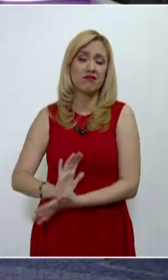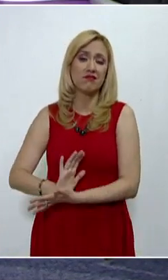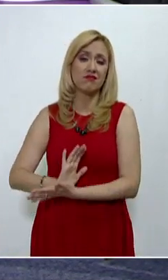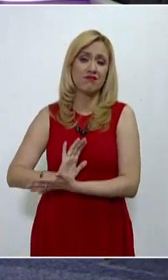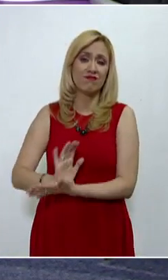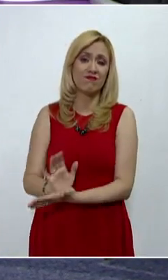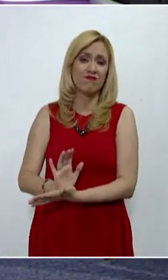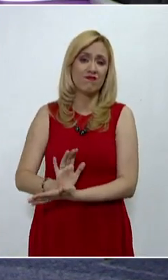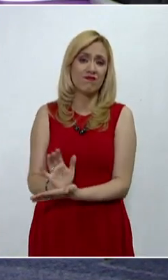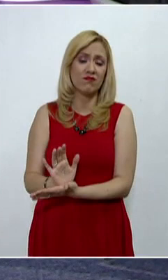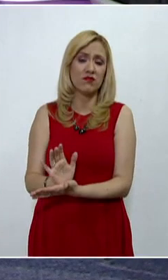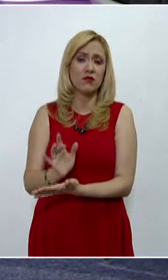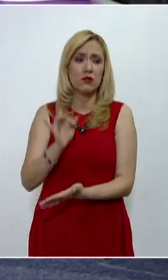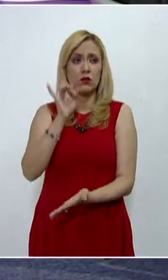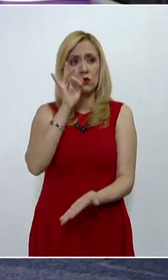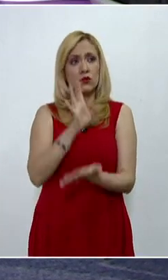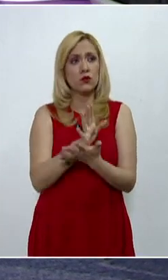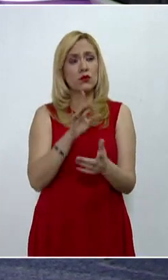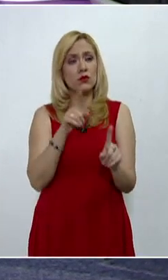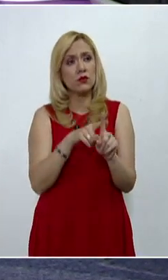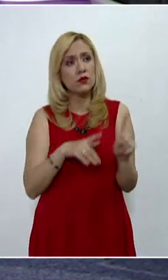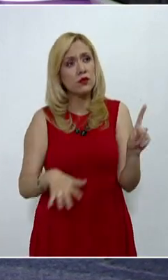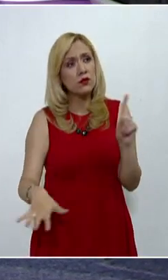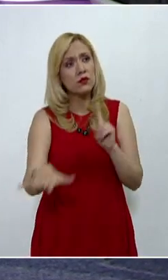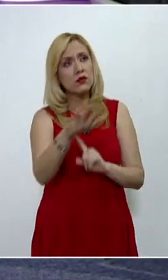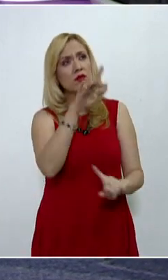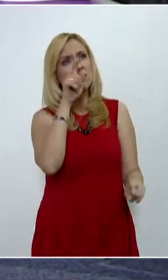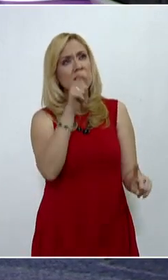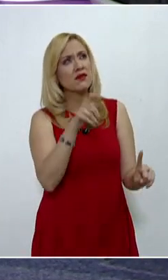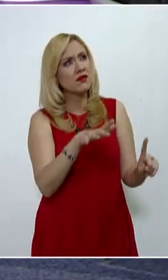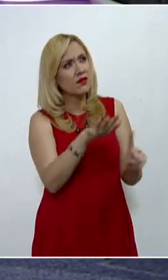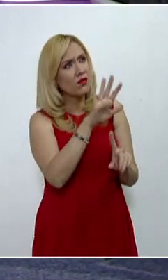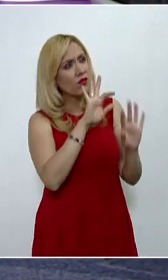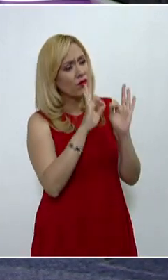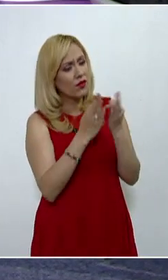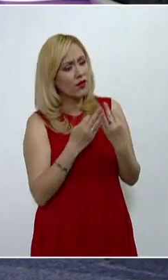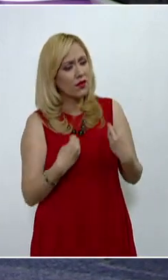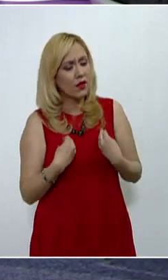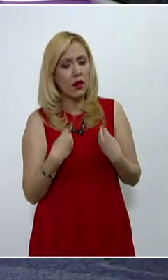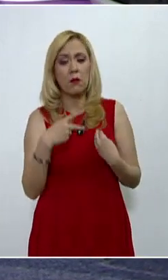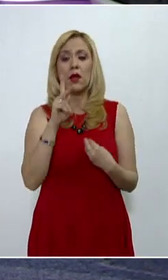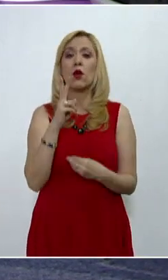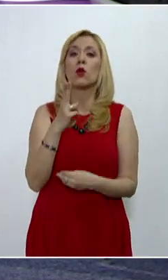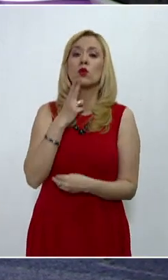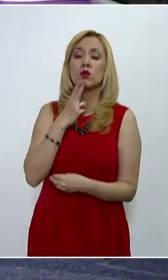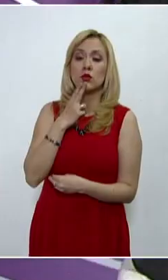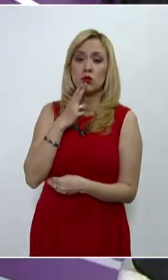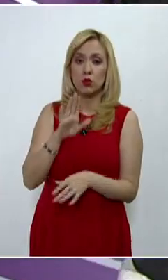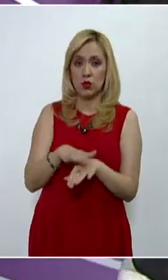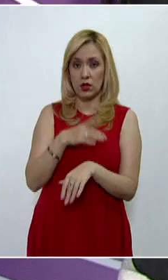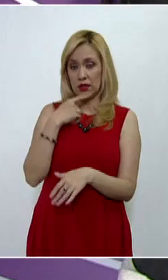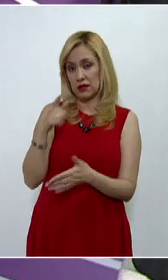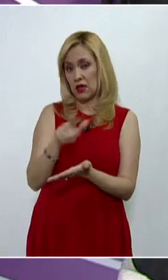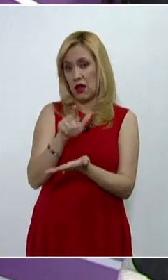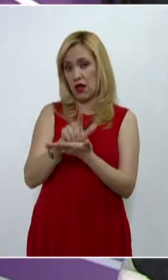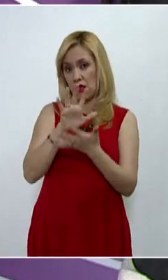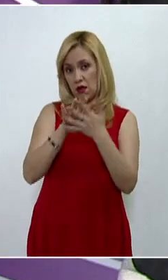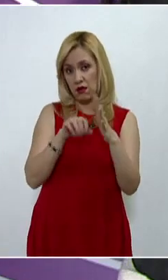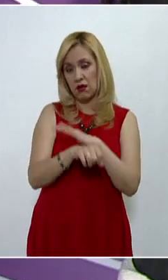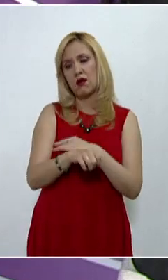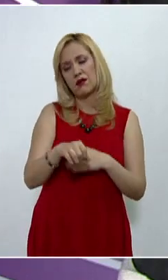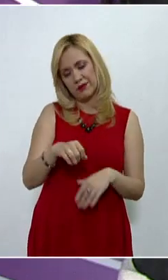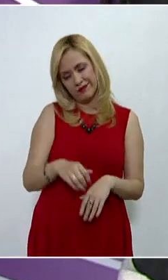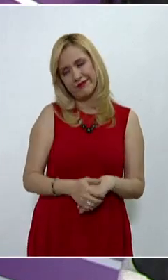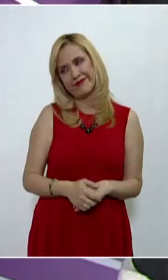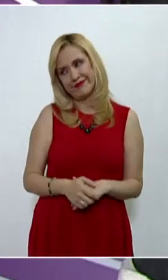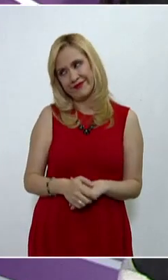discriminatorio, no solamente en la conceptualización, sino sobre todo también en el uso, porque el derecho penal también suele